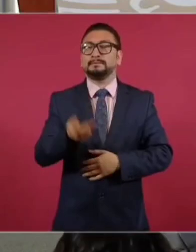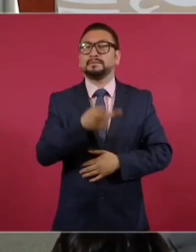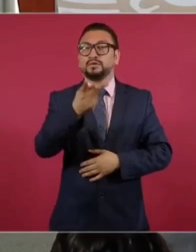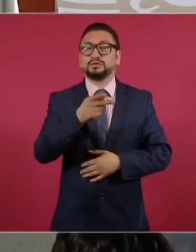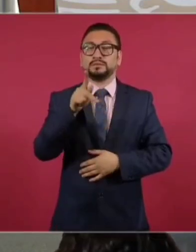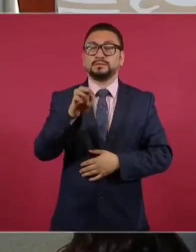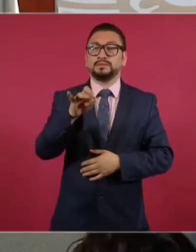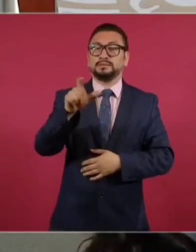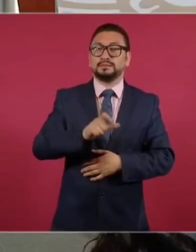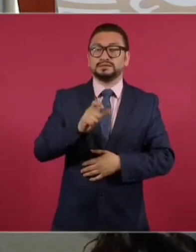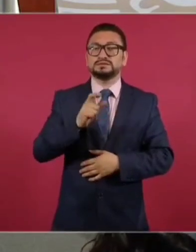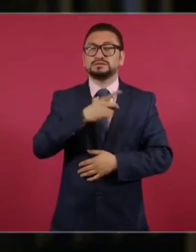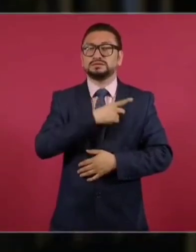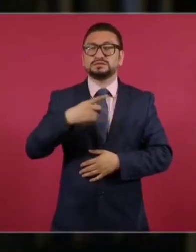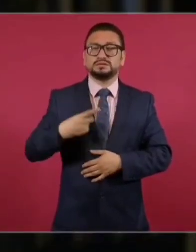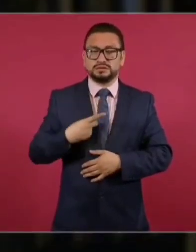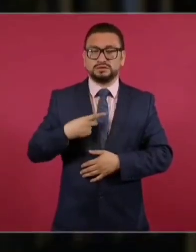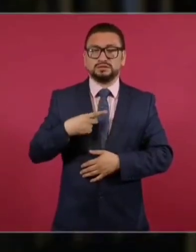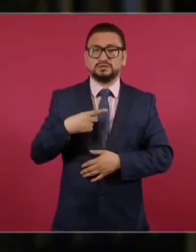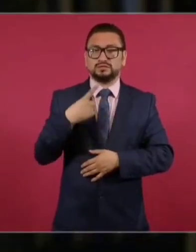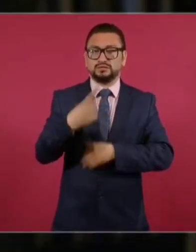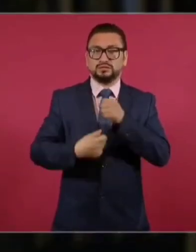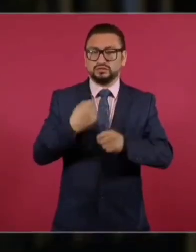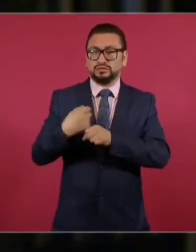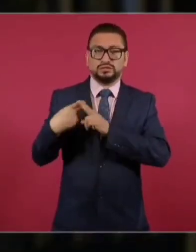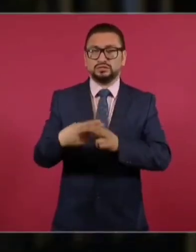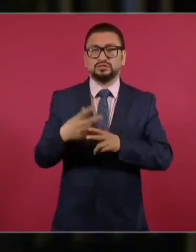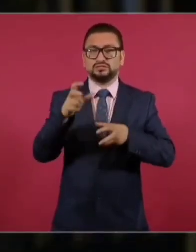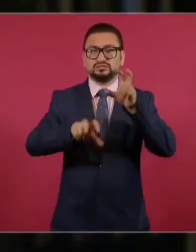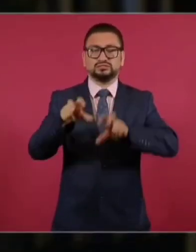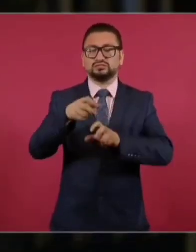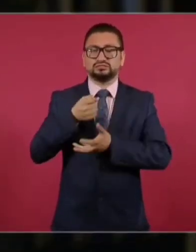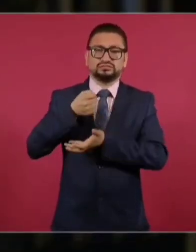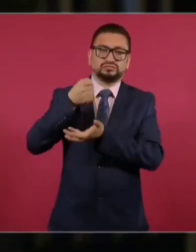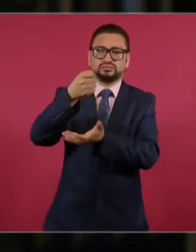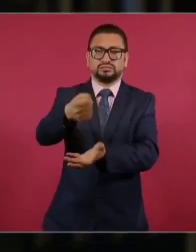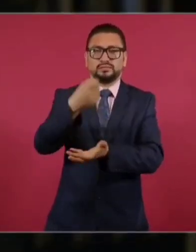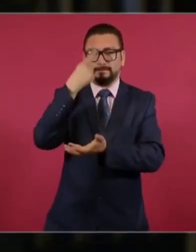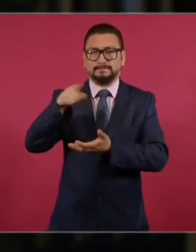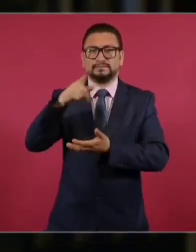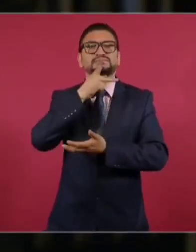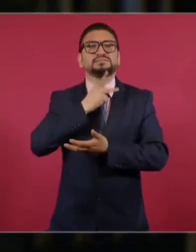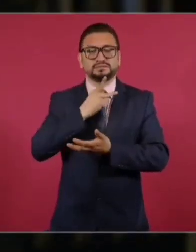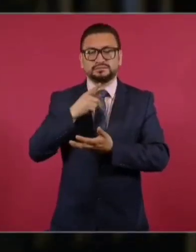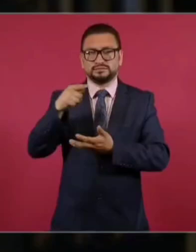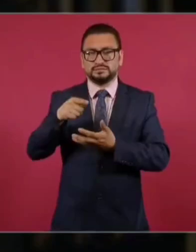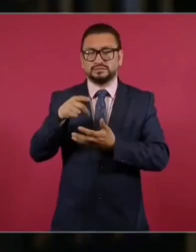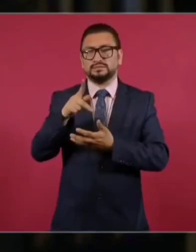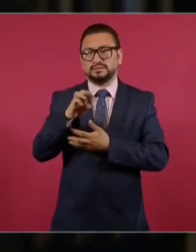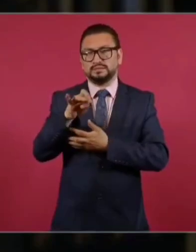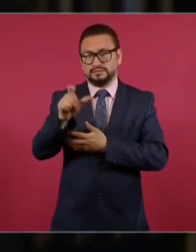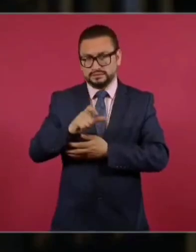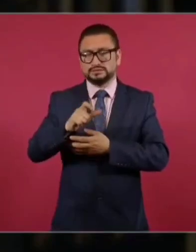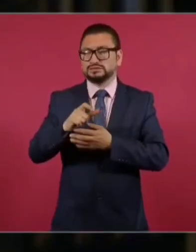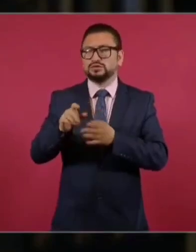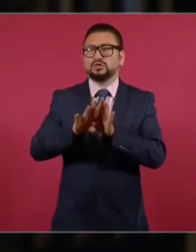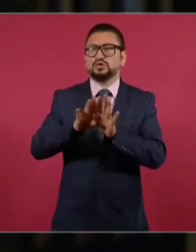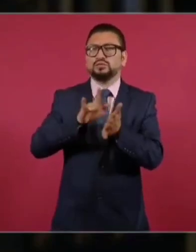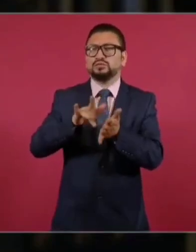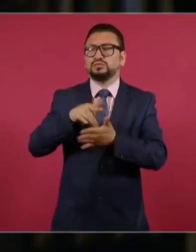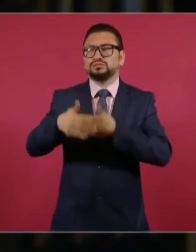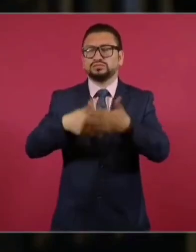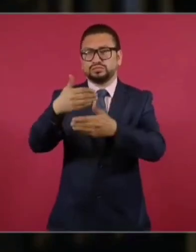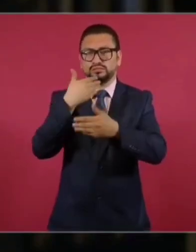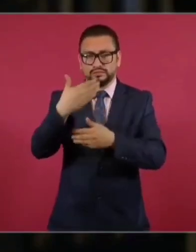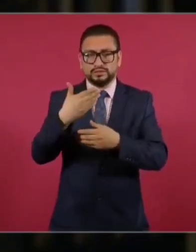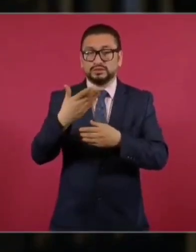Pemex, en el presupuesto de este año se contempló inyecciones de capital para la empresa. ¿Cómo considera que funcionó esta iniciativa? ¿Y ha